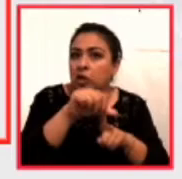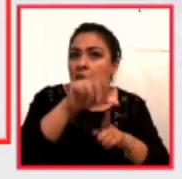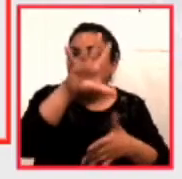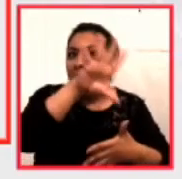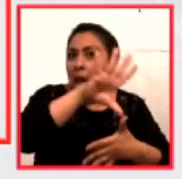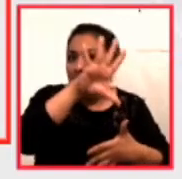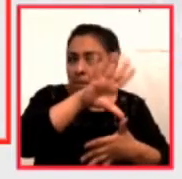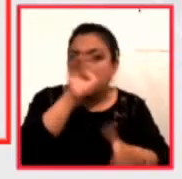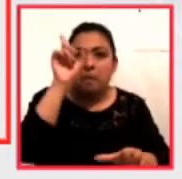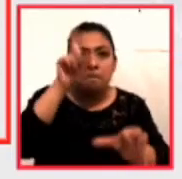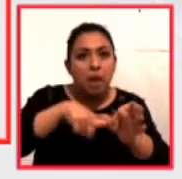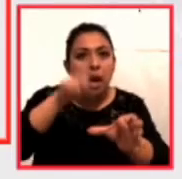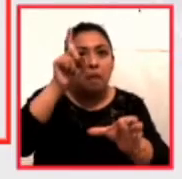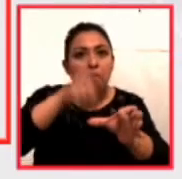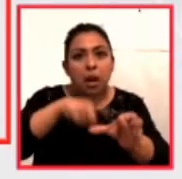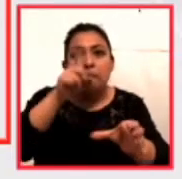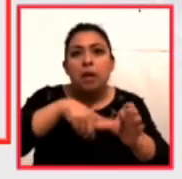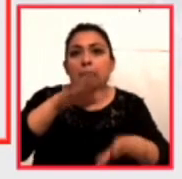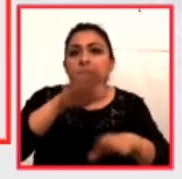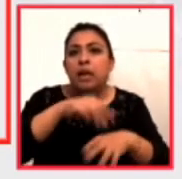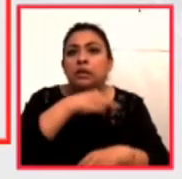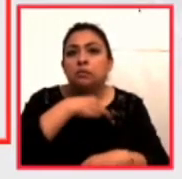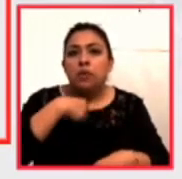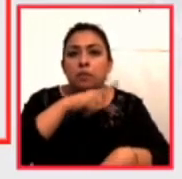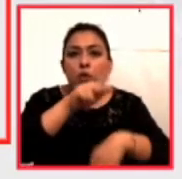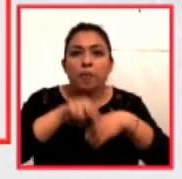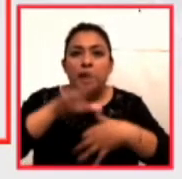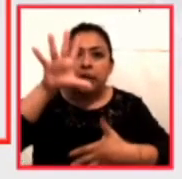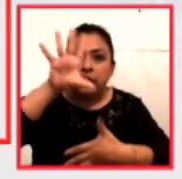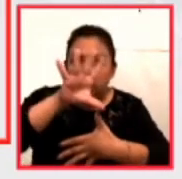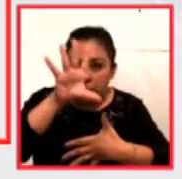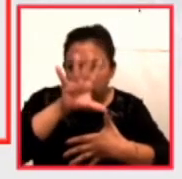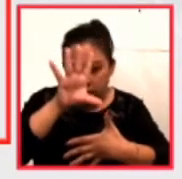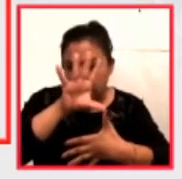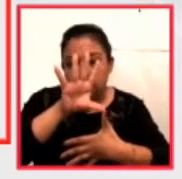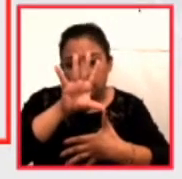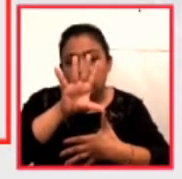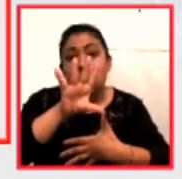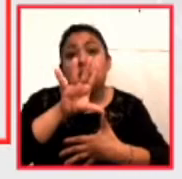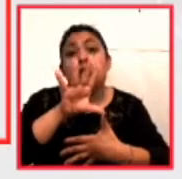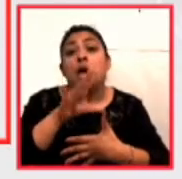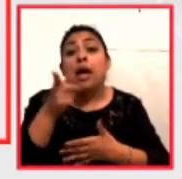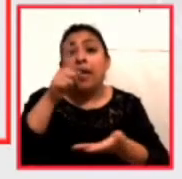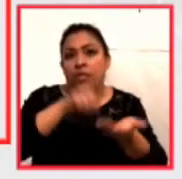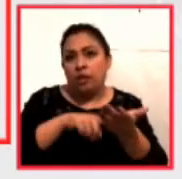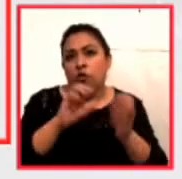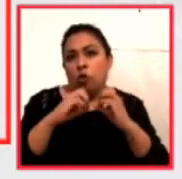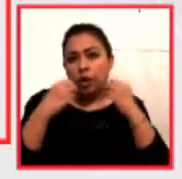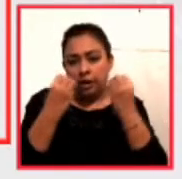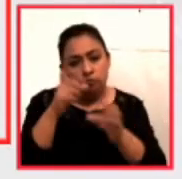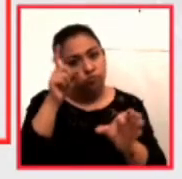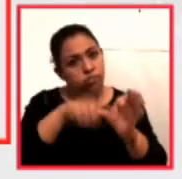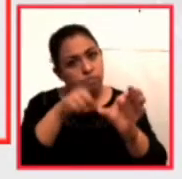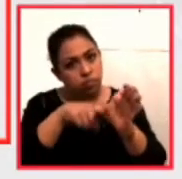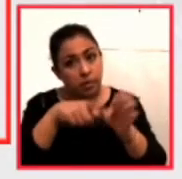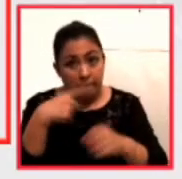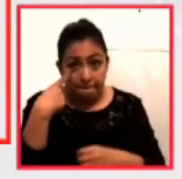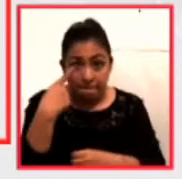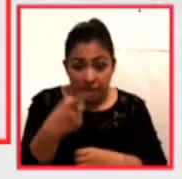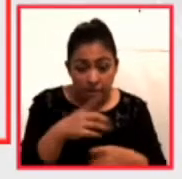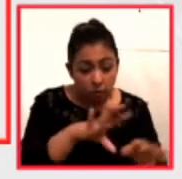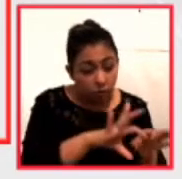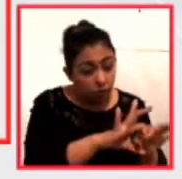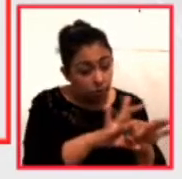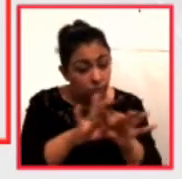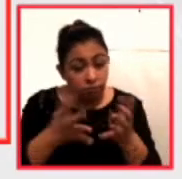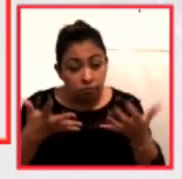vez haya más miembros de nuestro continente, más estados como miembros en aquella organización. Entonces, estamos viendo este andamiaje